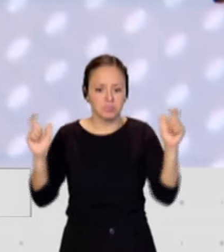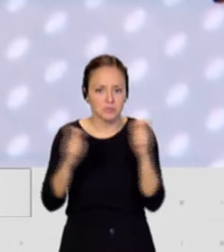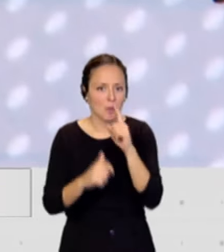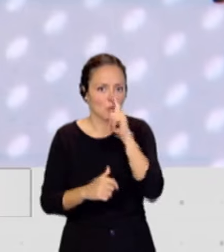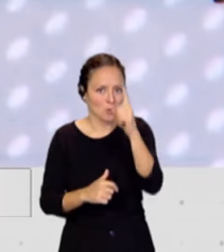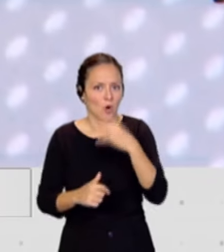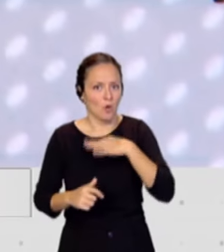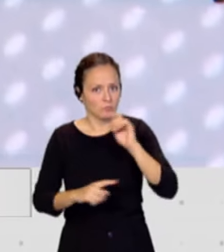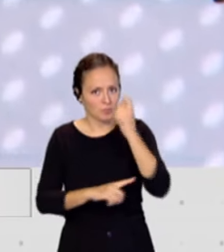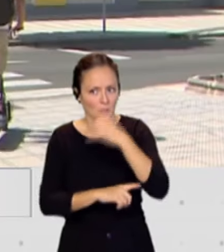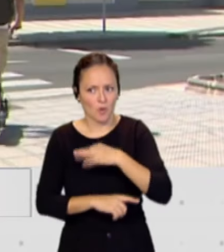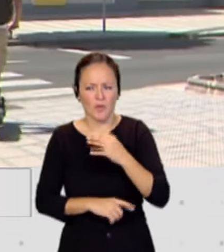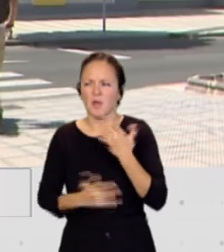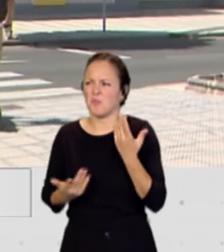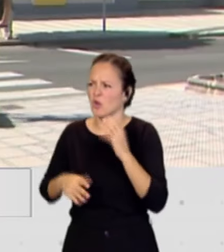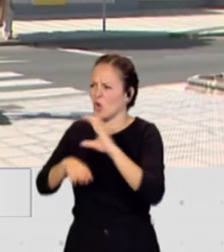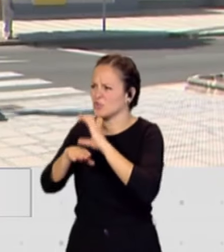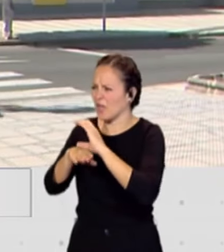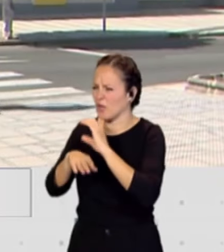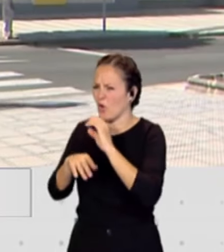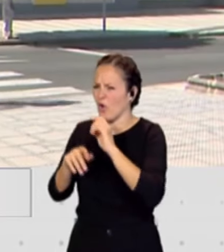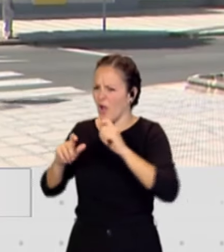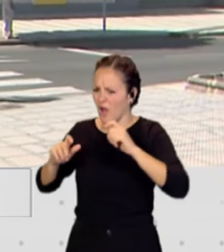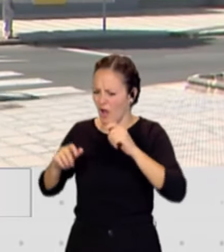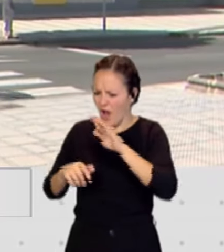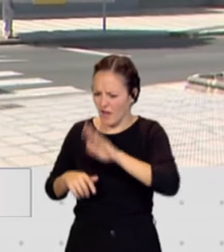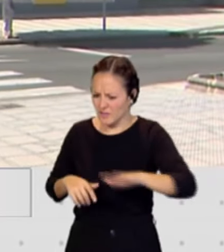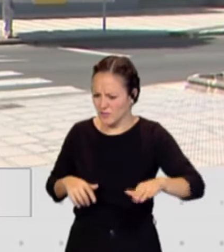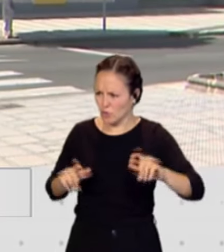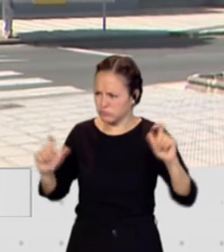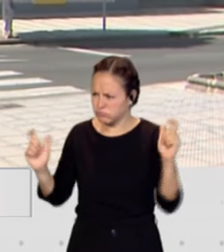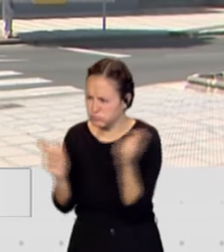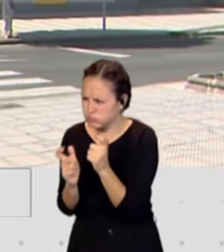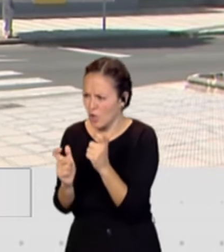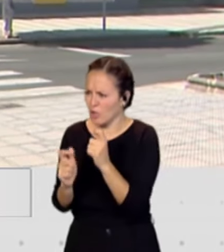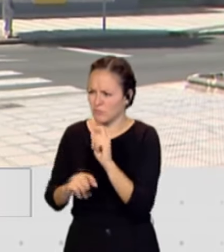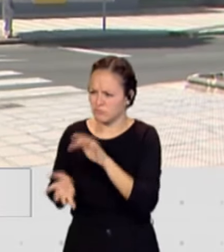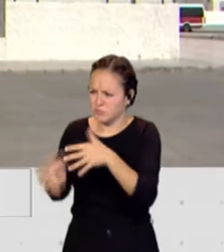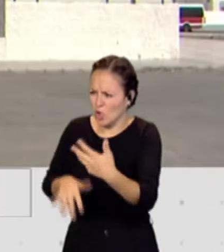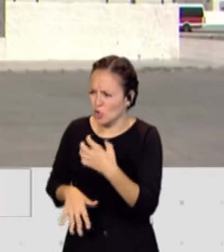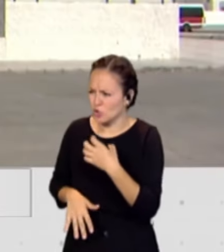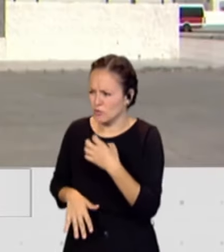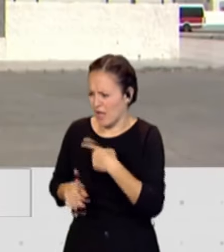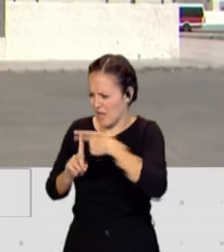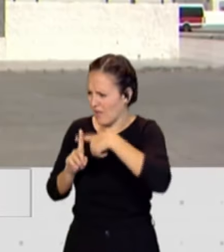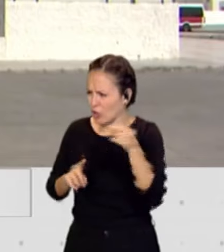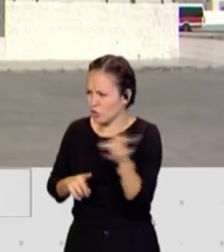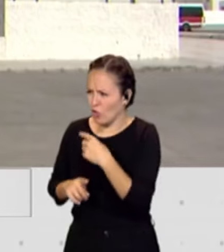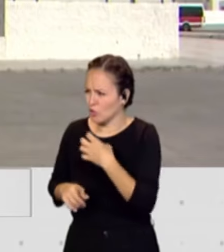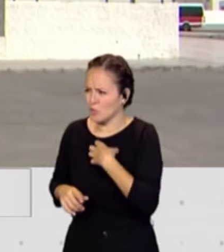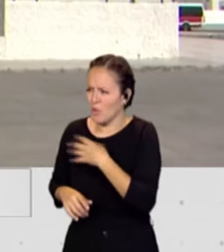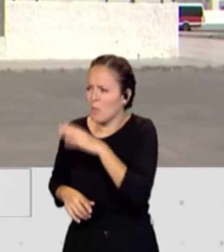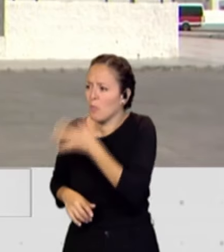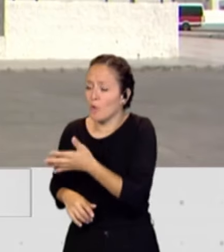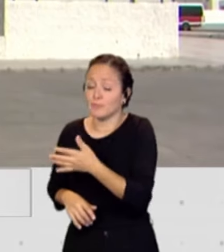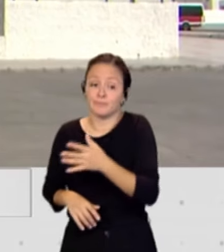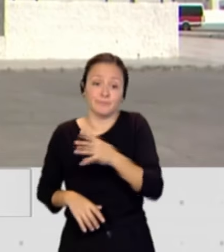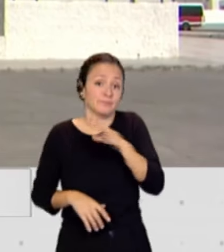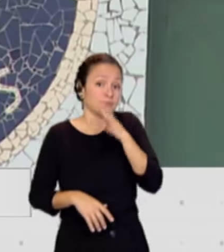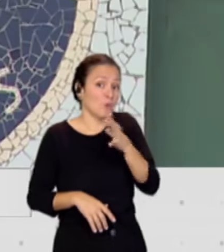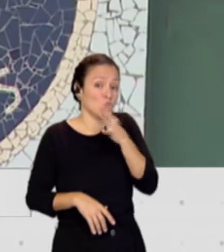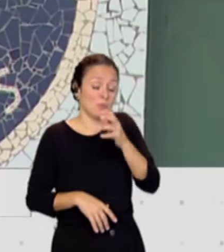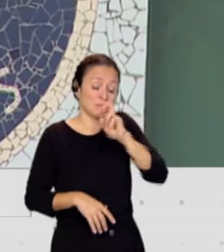ahora mismo No es posible aplicar esa bajada de ratio a todos los niveles educativos por muchas condiciones primero porque los centros